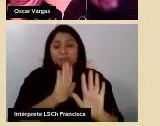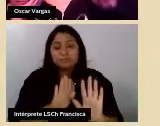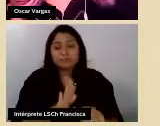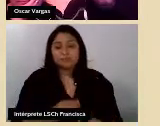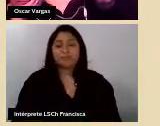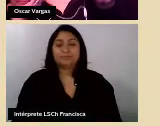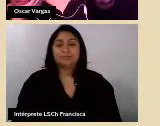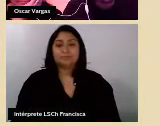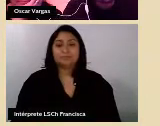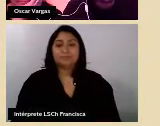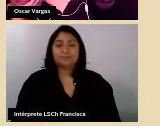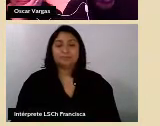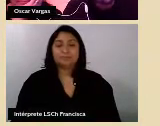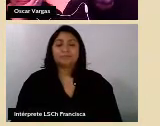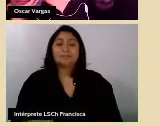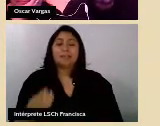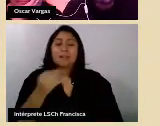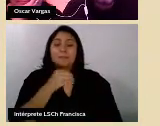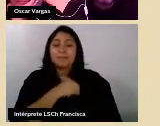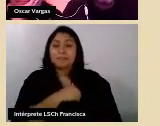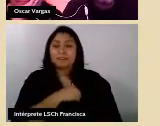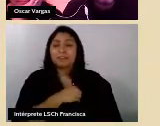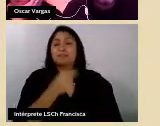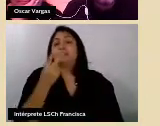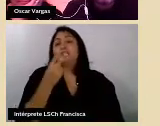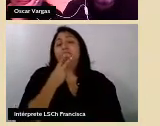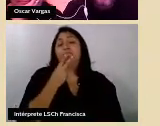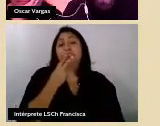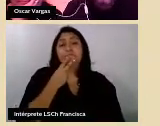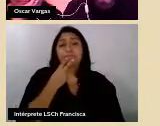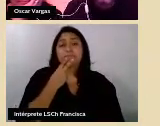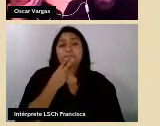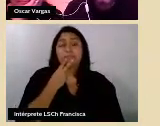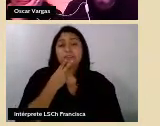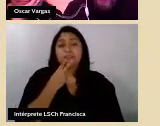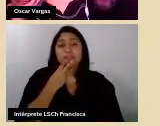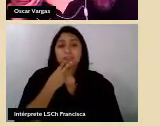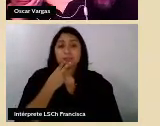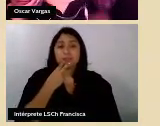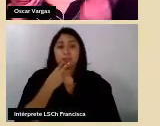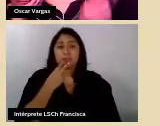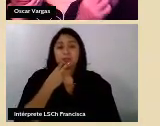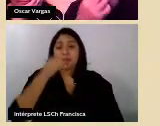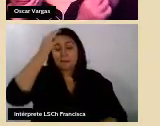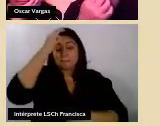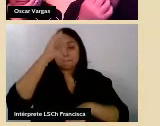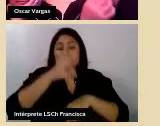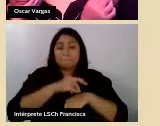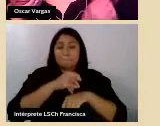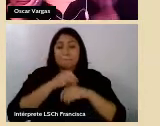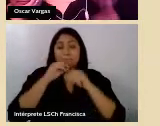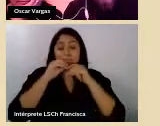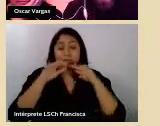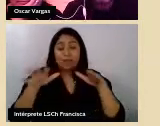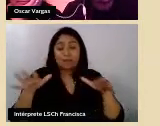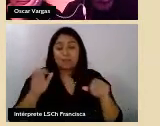Lamentablemente estamos viviendo la pandemia encerrada en nuestros hogares, pero siempre